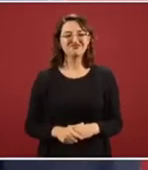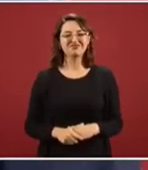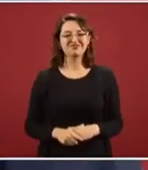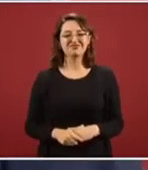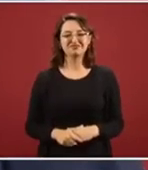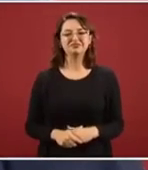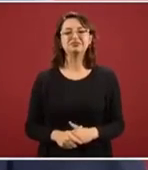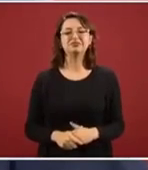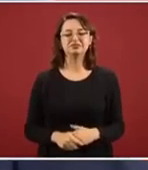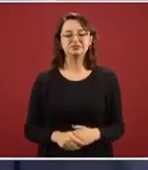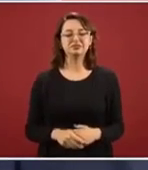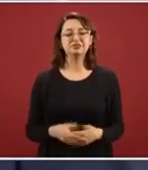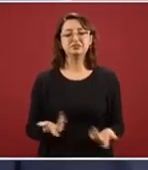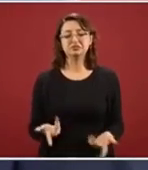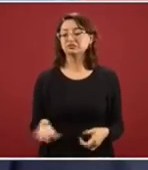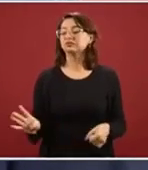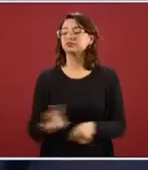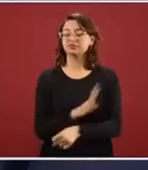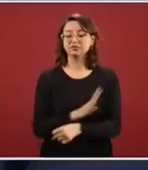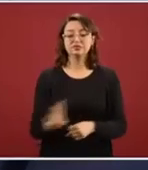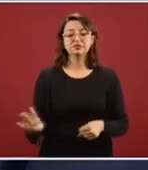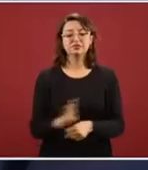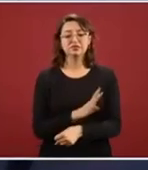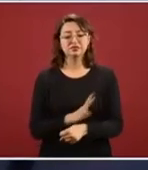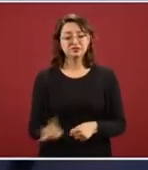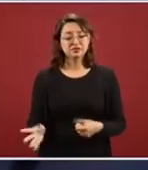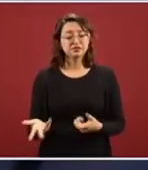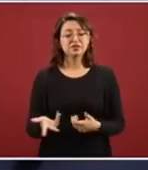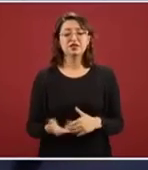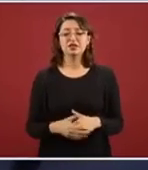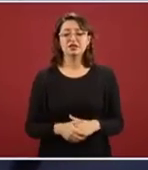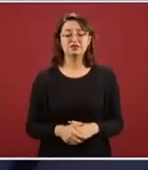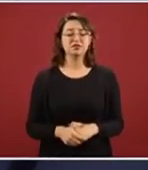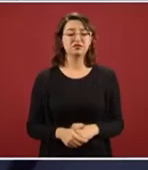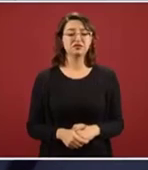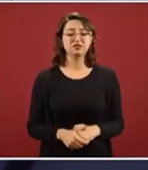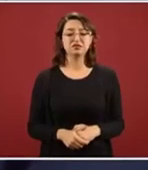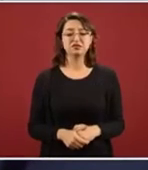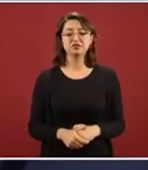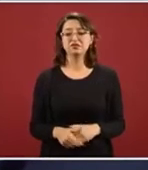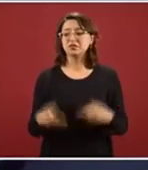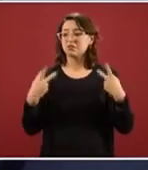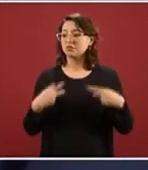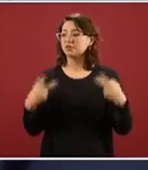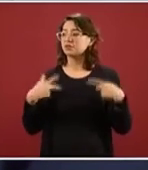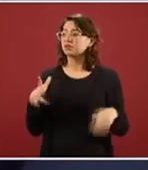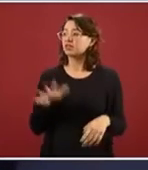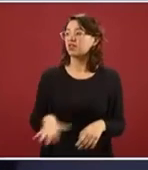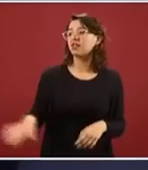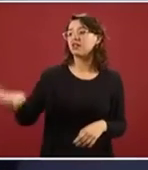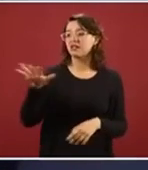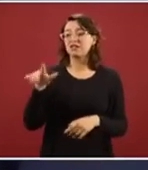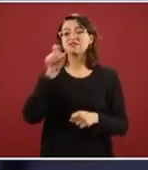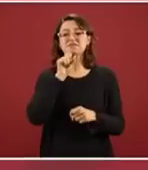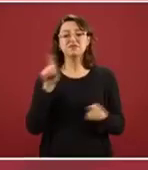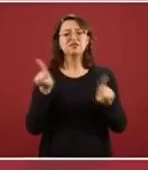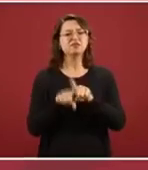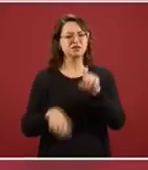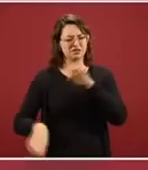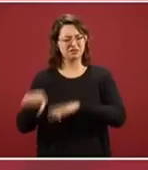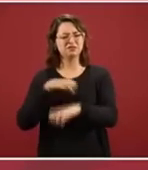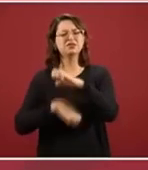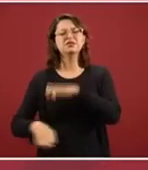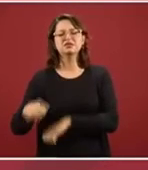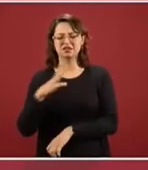Entonces, esto conviene, pero no solo a los consumidores en general, conviene también a los